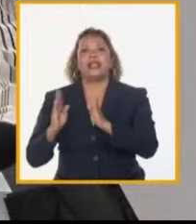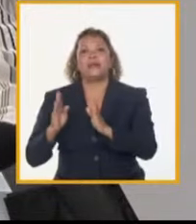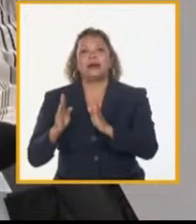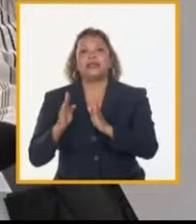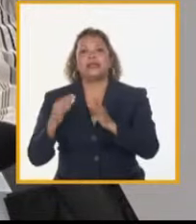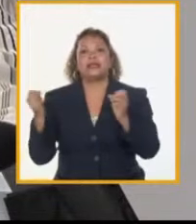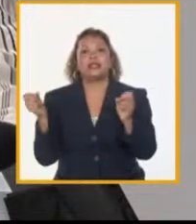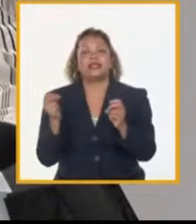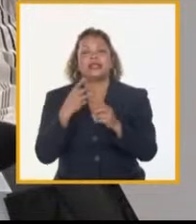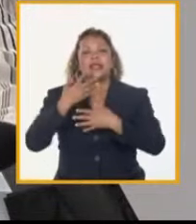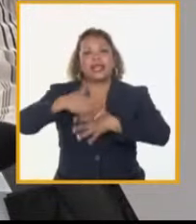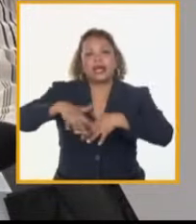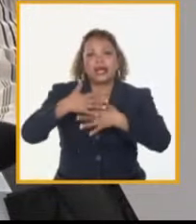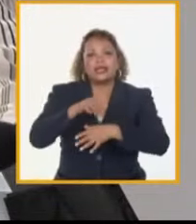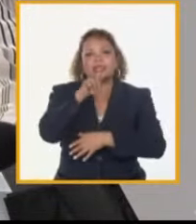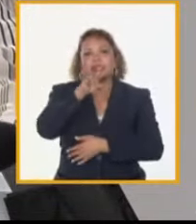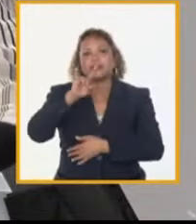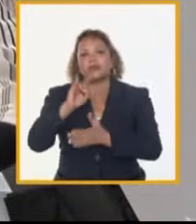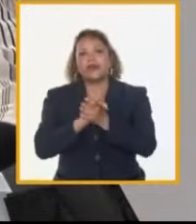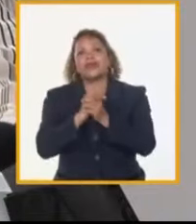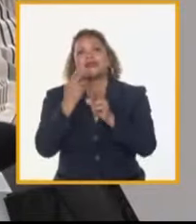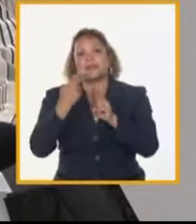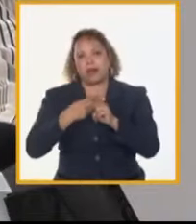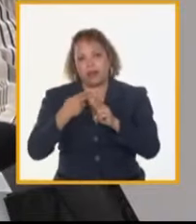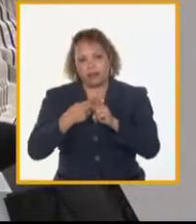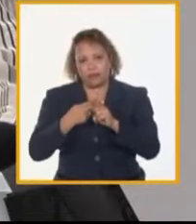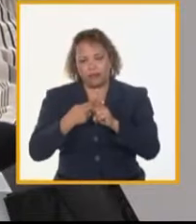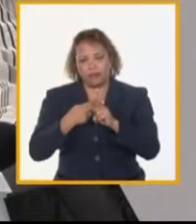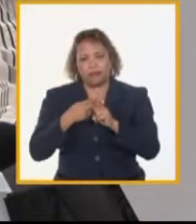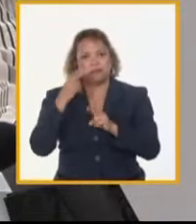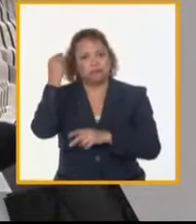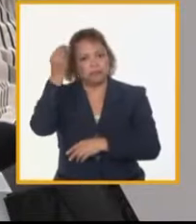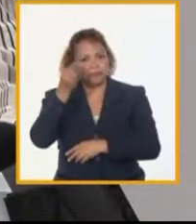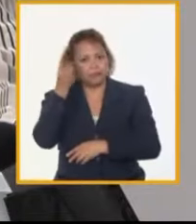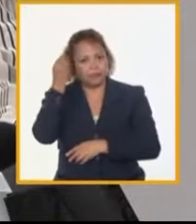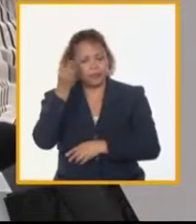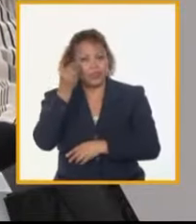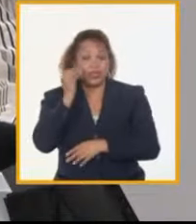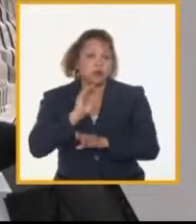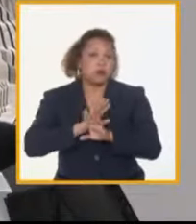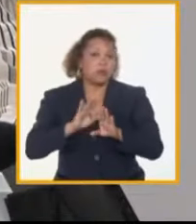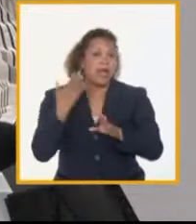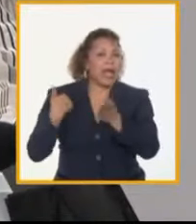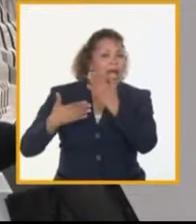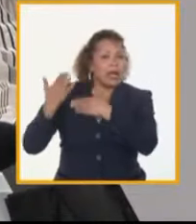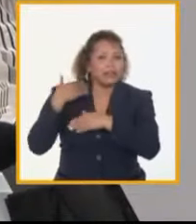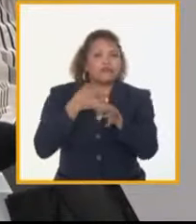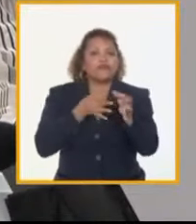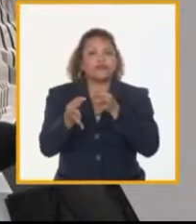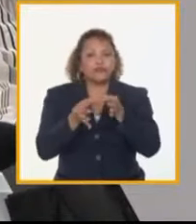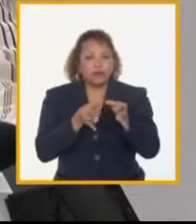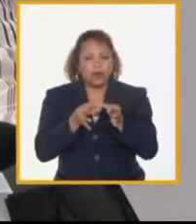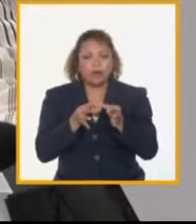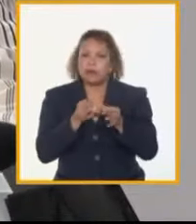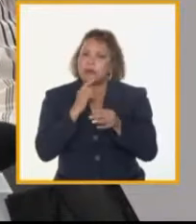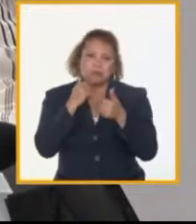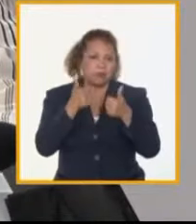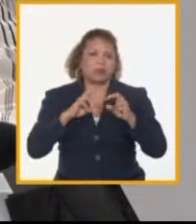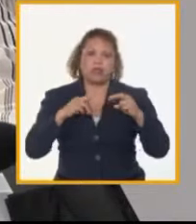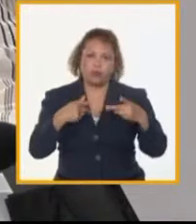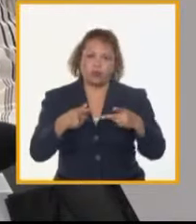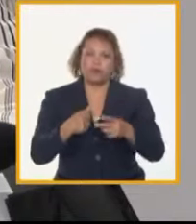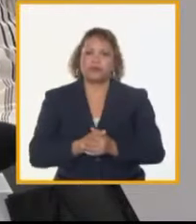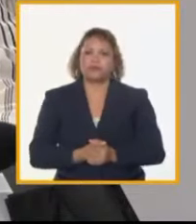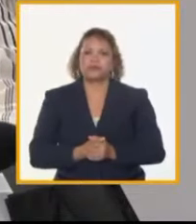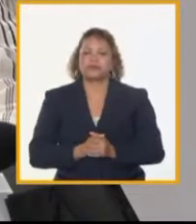calle 19 de Mayo. Y lo vamos a restablecer tal y como funcionó en etapas anteriores, que abría